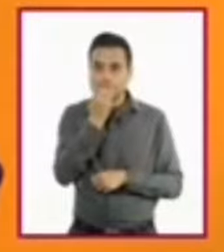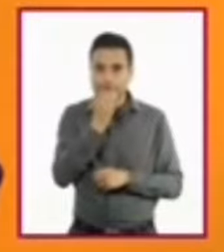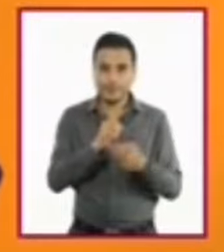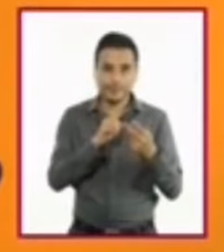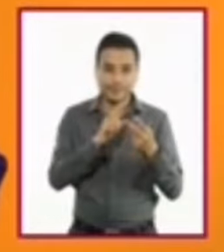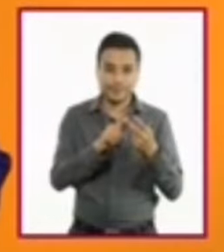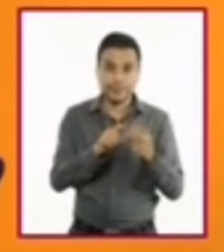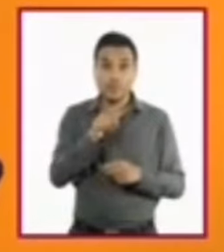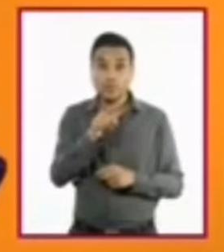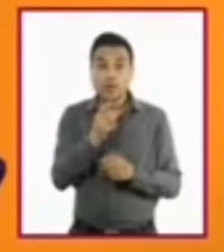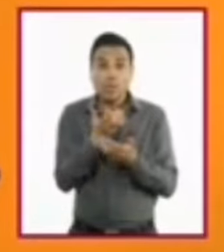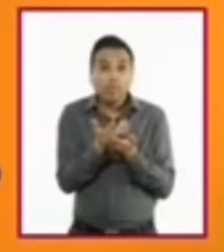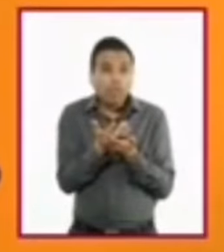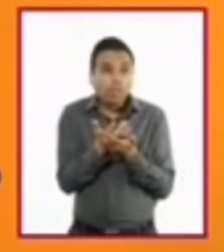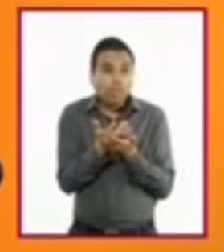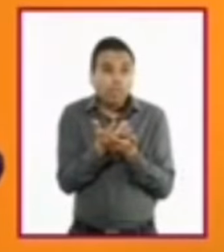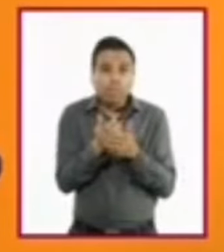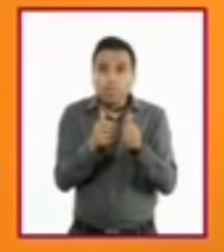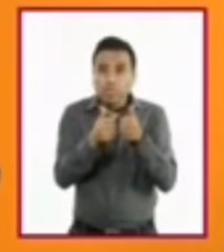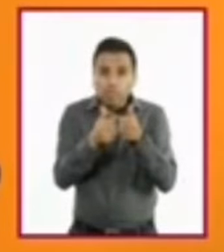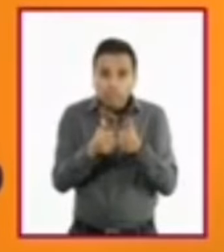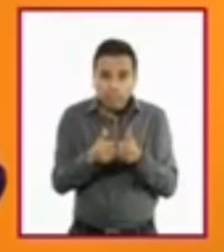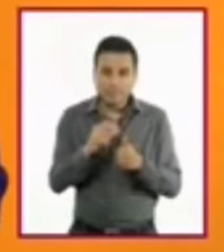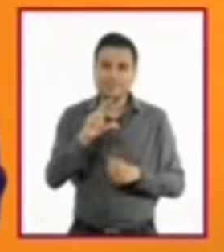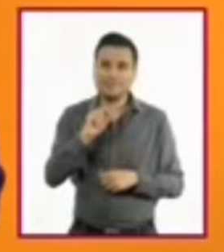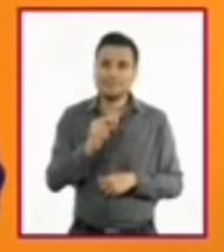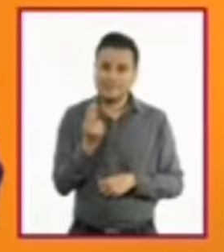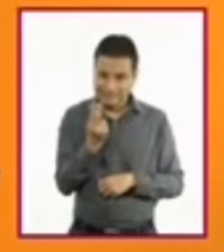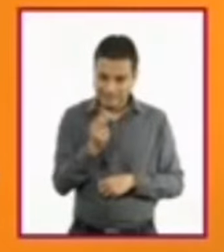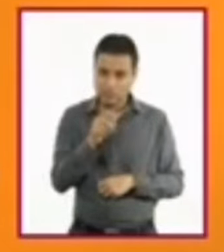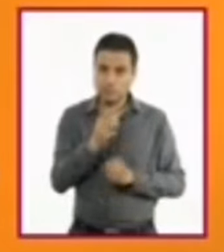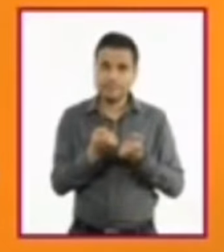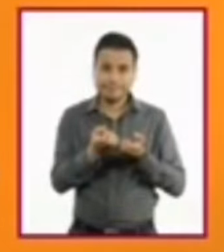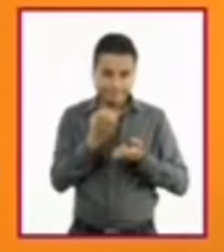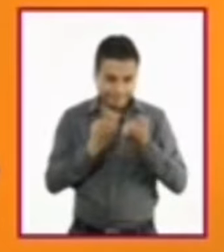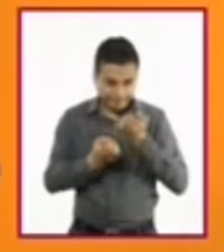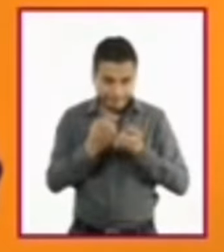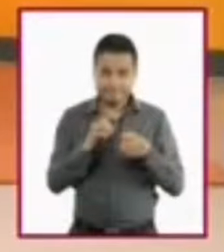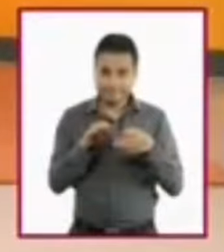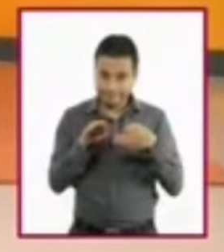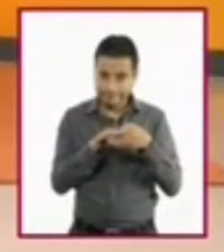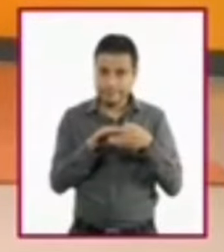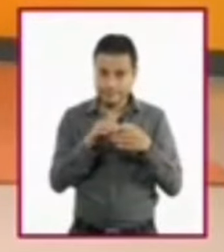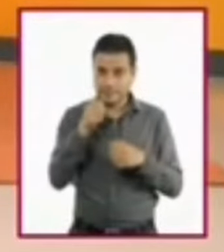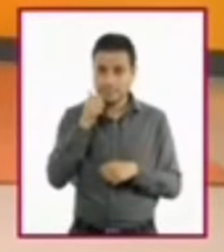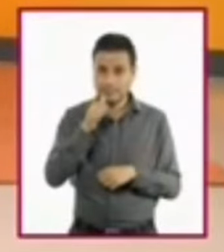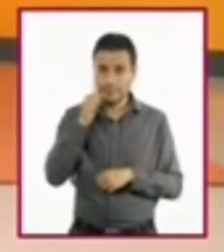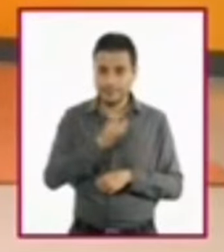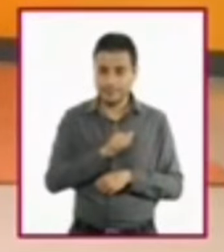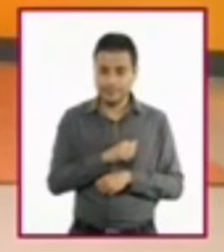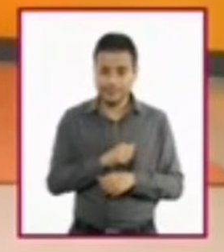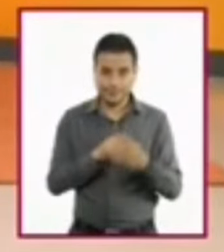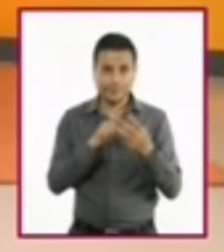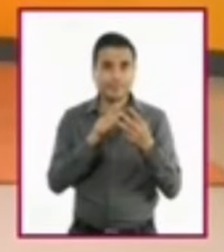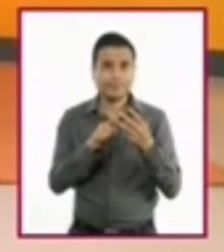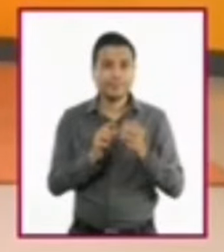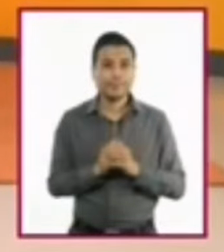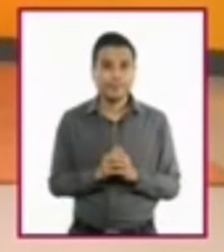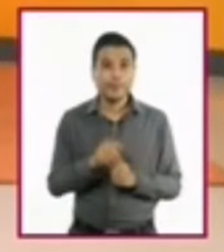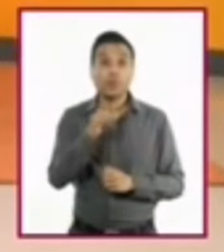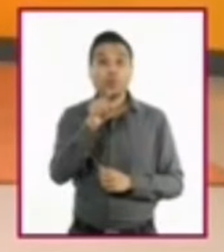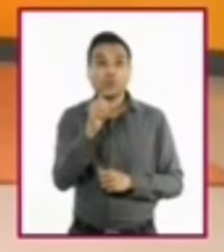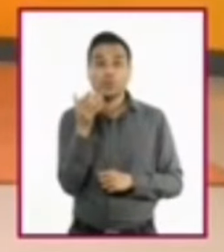el sedentarismo. Aunque sea en casa, actívense con rutinas de ejercicio. Y 3. Consulten